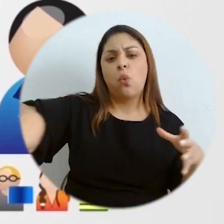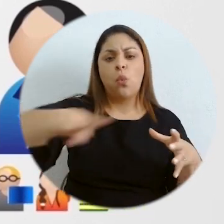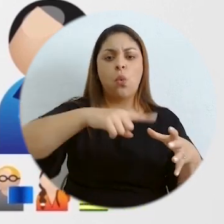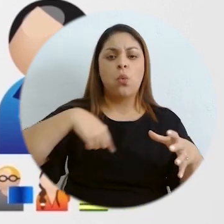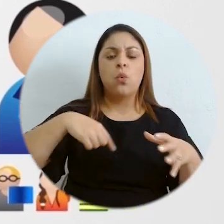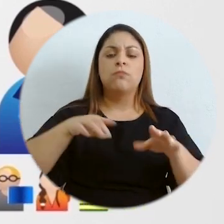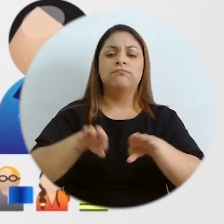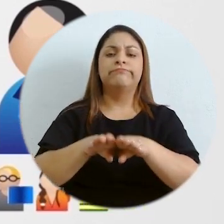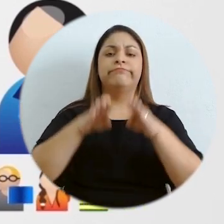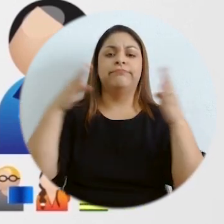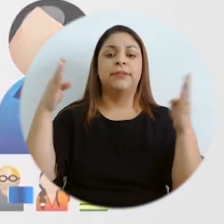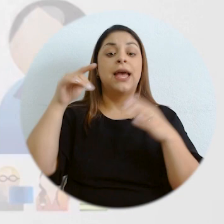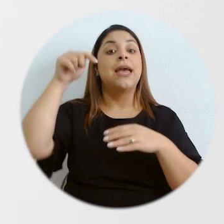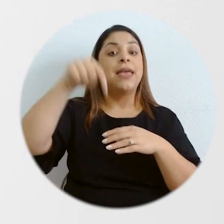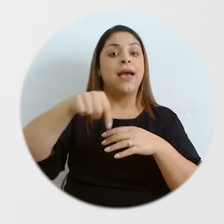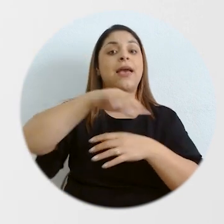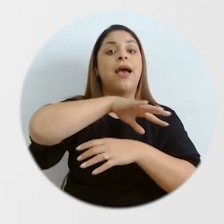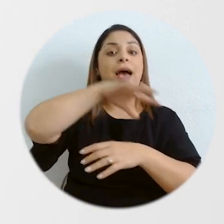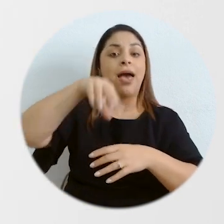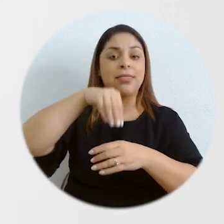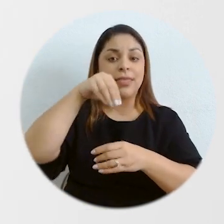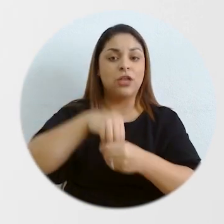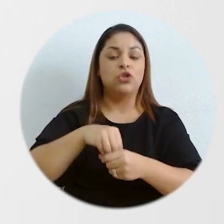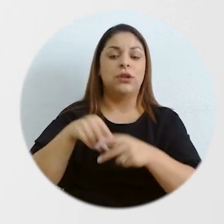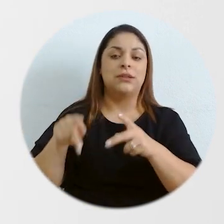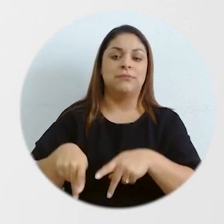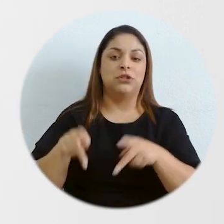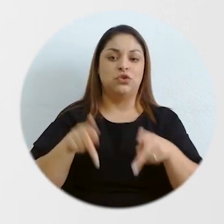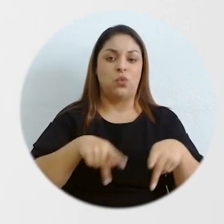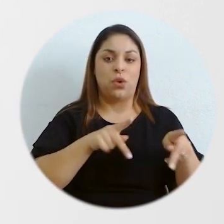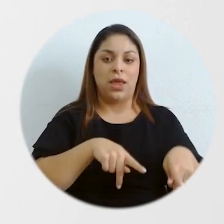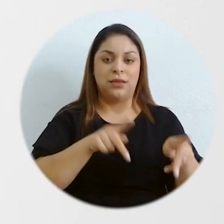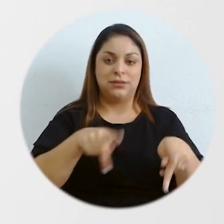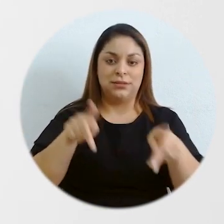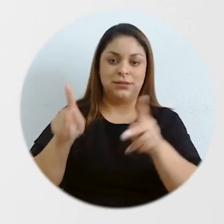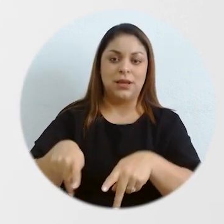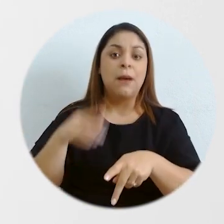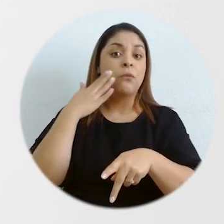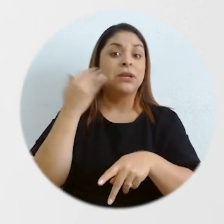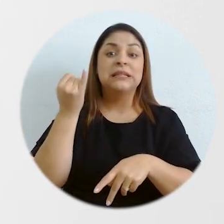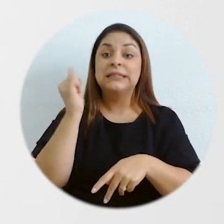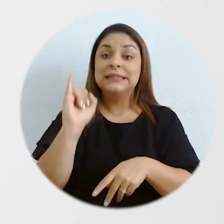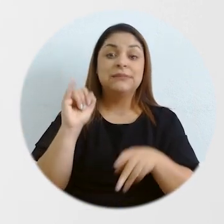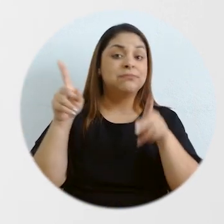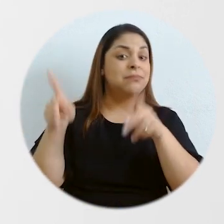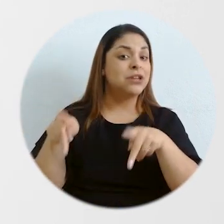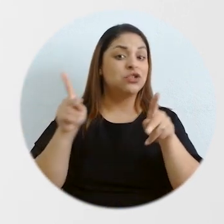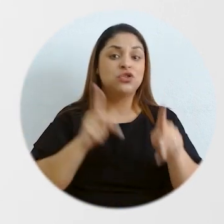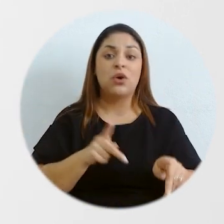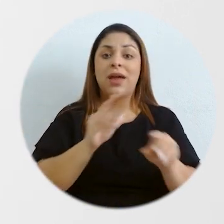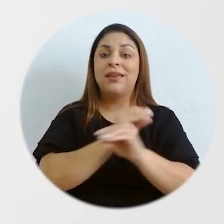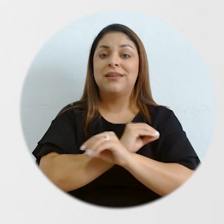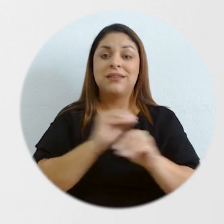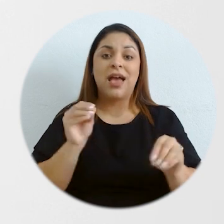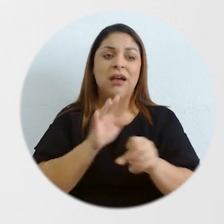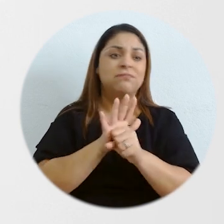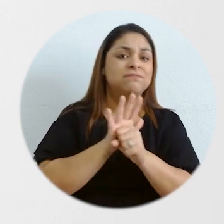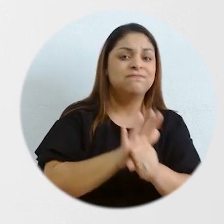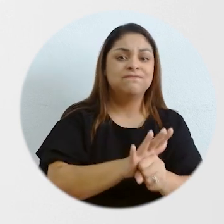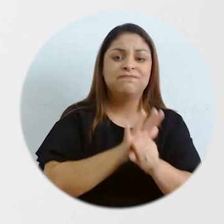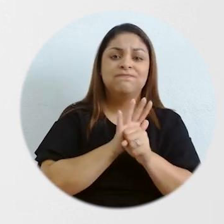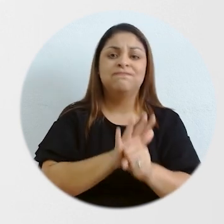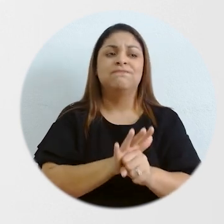con ese ecosistema público tiene que estar la sociedad civil. Porque si la sociedad civil no está persiguiendo,